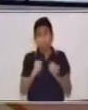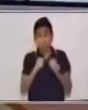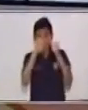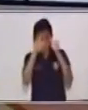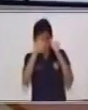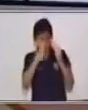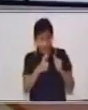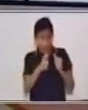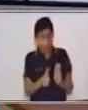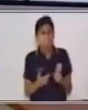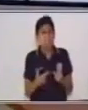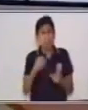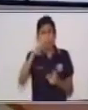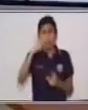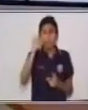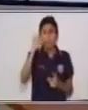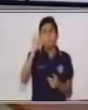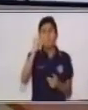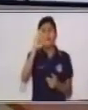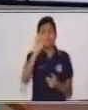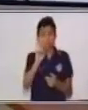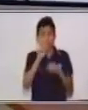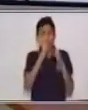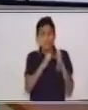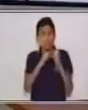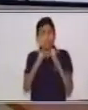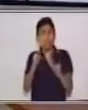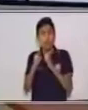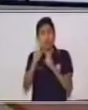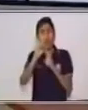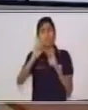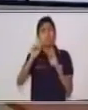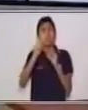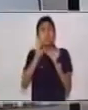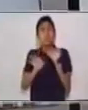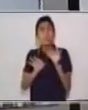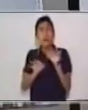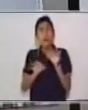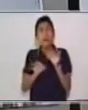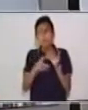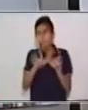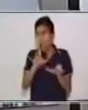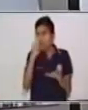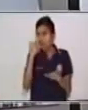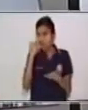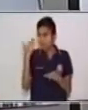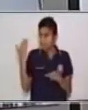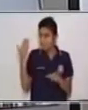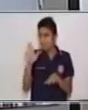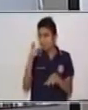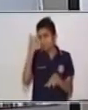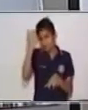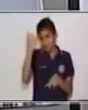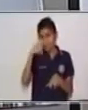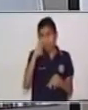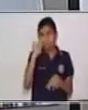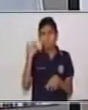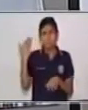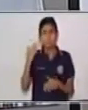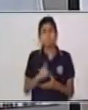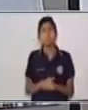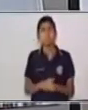de la microestructura, por supuesto de la oración simple, porque fue la actividad que dejamos en la última